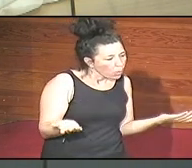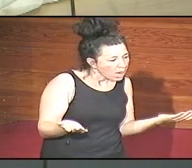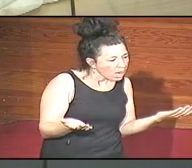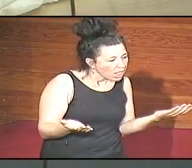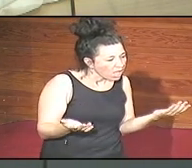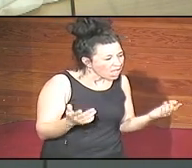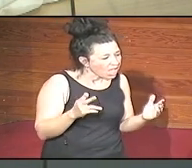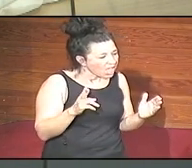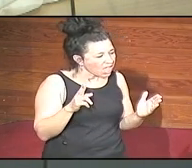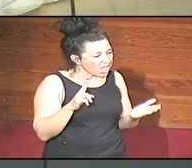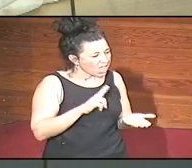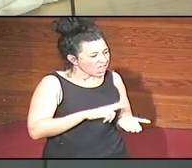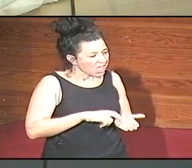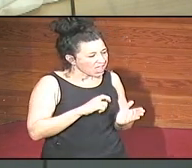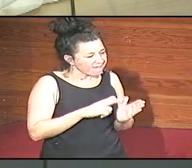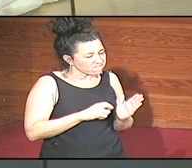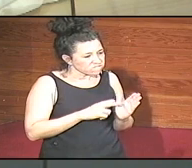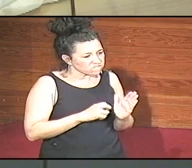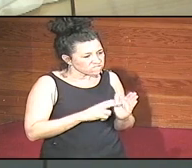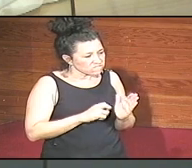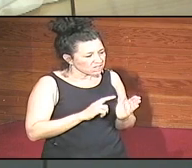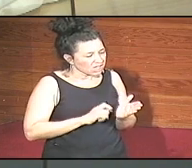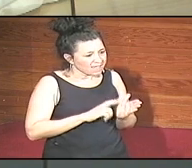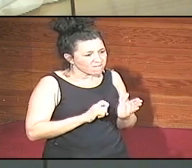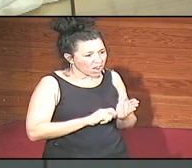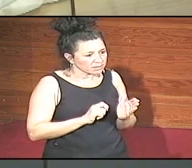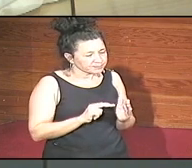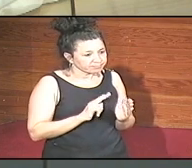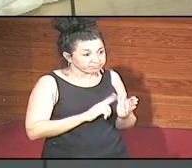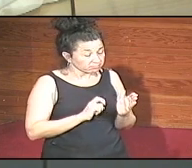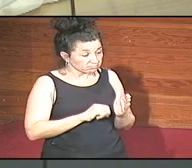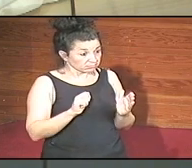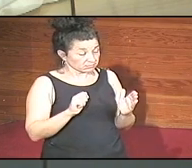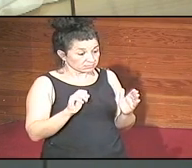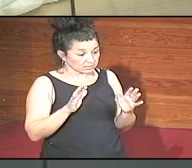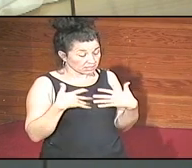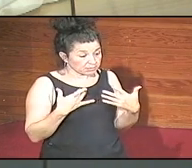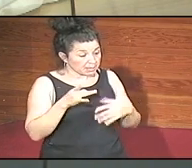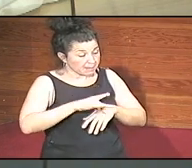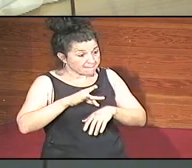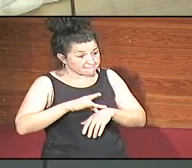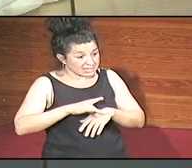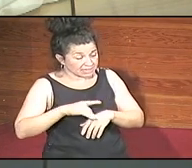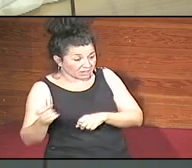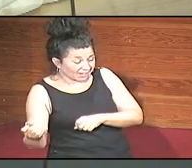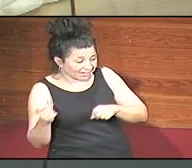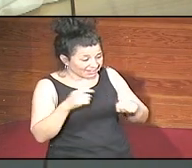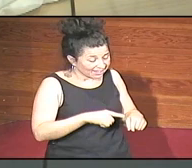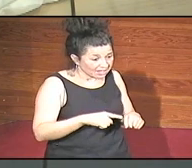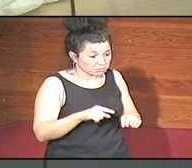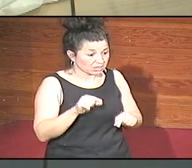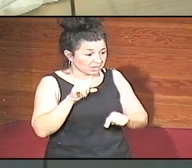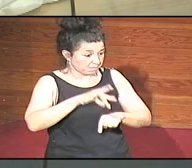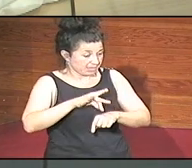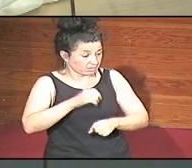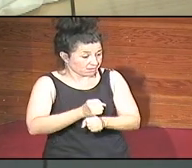por mala suerte suya la ciudad el ébola lo trajo su hermano porque era médico y se contagio porque era cirujano